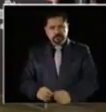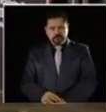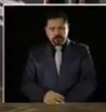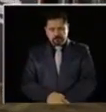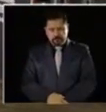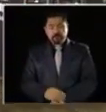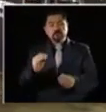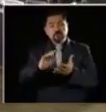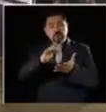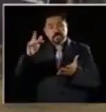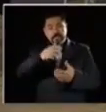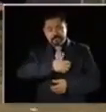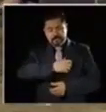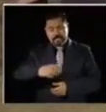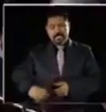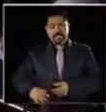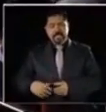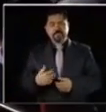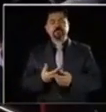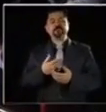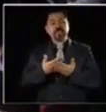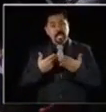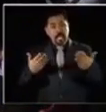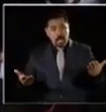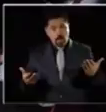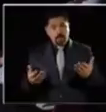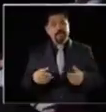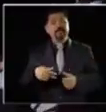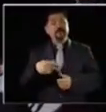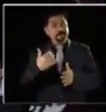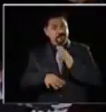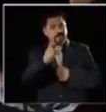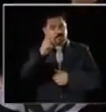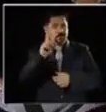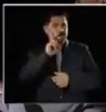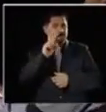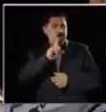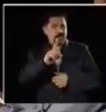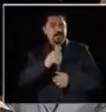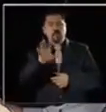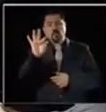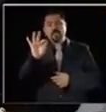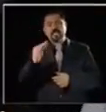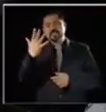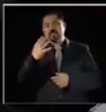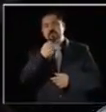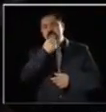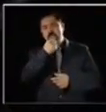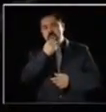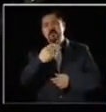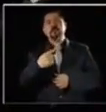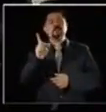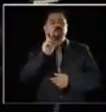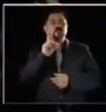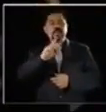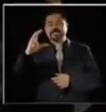Muchas gracias, candidato. Gracias. Cerró él como candidatos, pero todavía hay una candidata. La escuchamos, por favor, por 45 segundos, la candidata